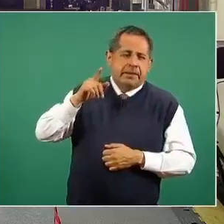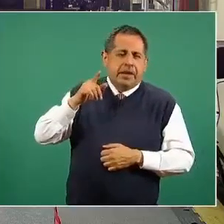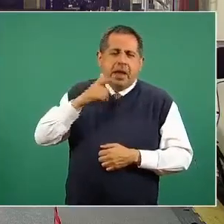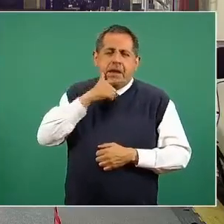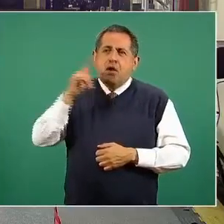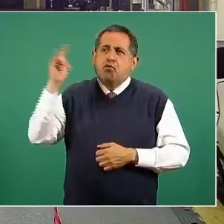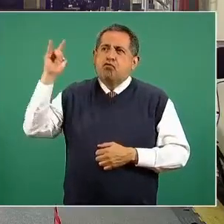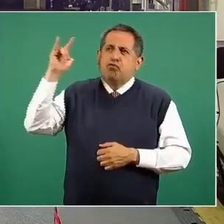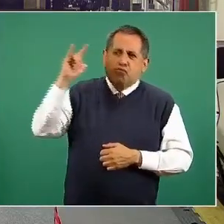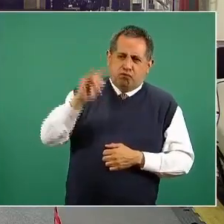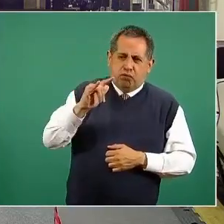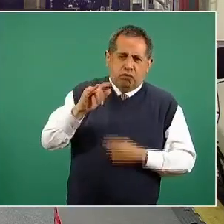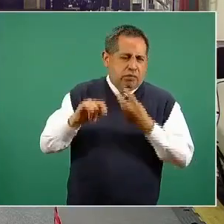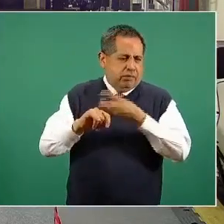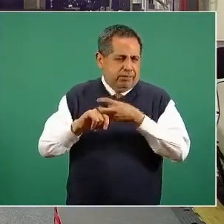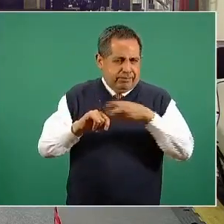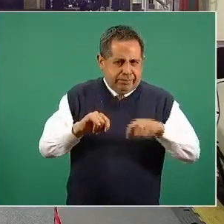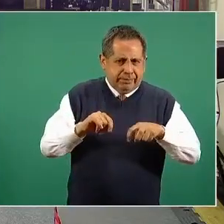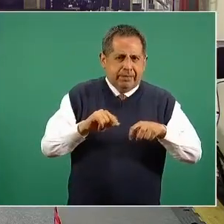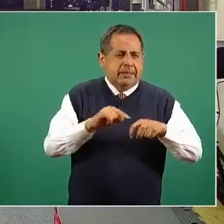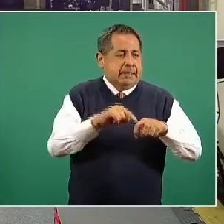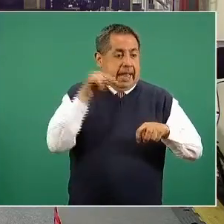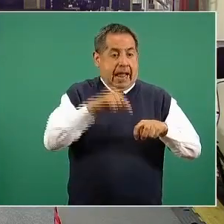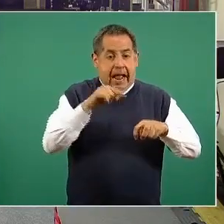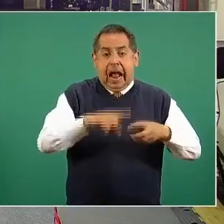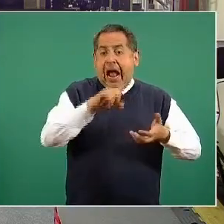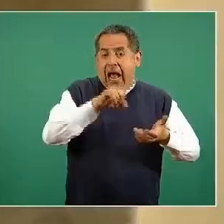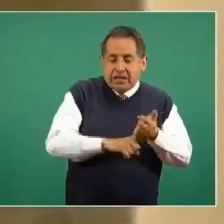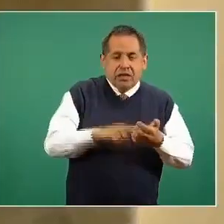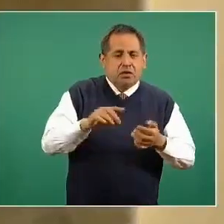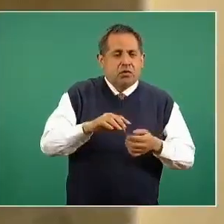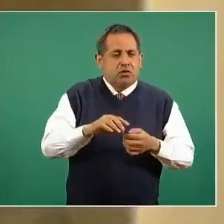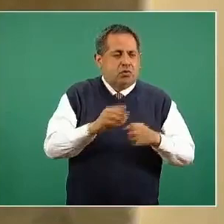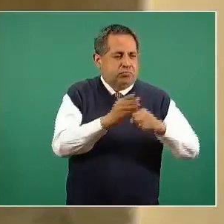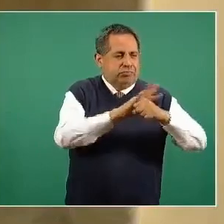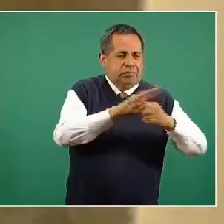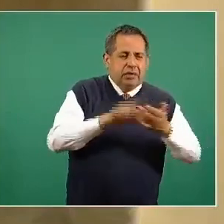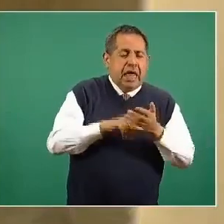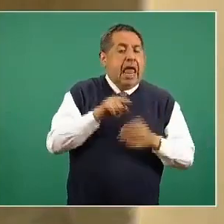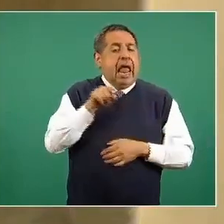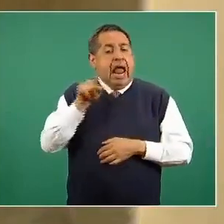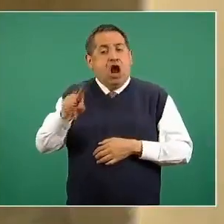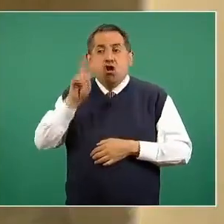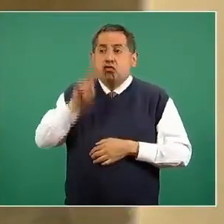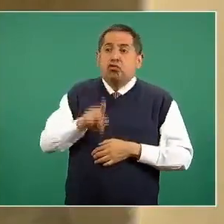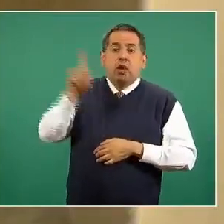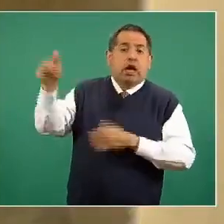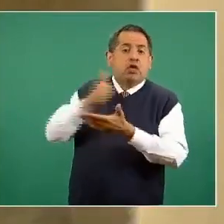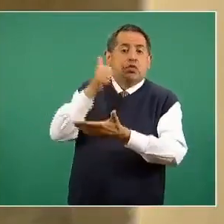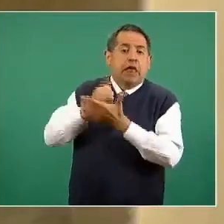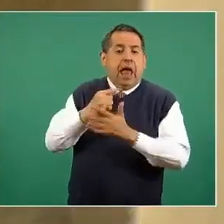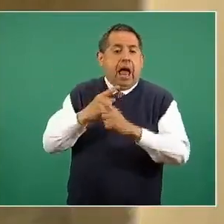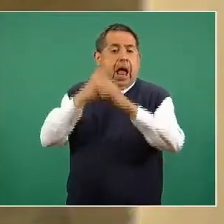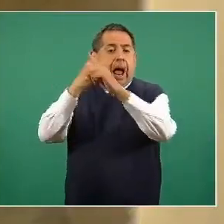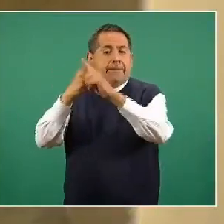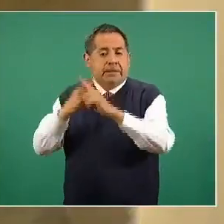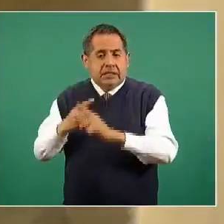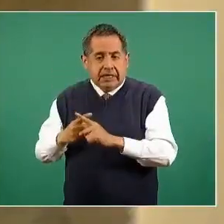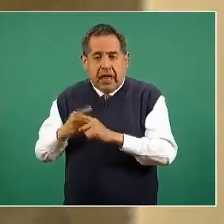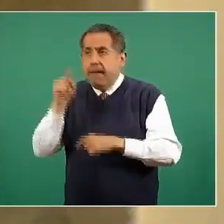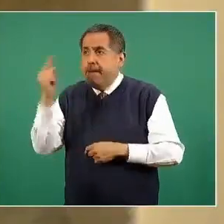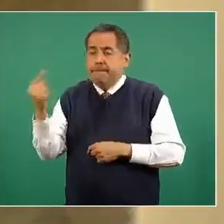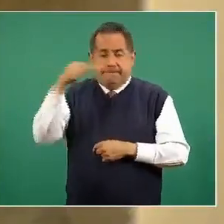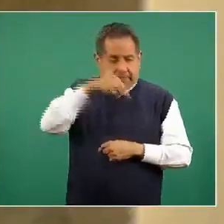cepa de Reino Unido, finalmente viajó de Ámsterdam a la Ciudad de México y en México nada